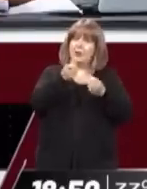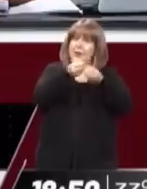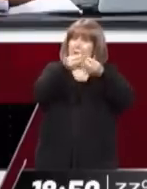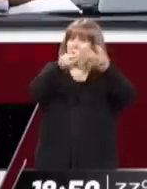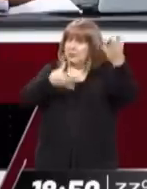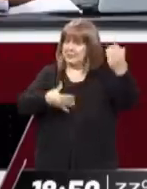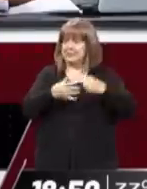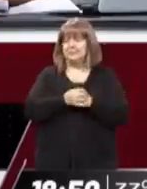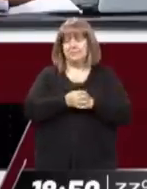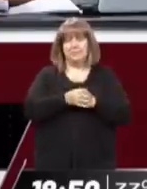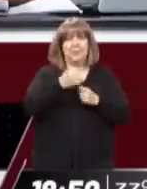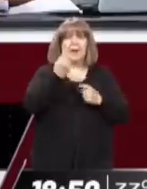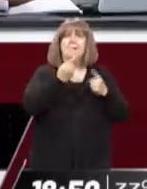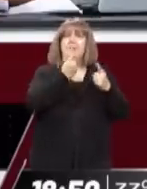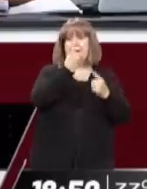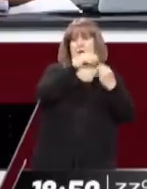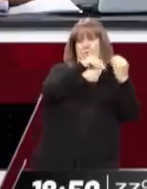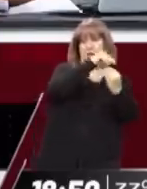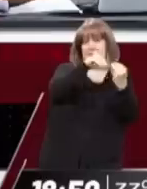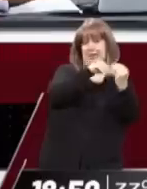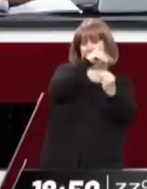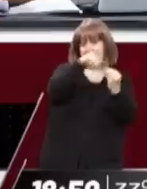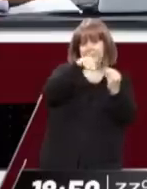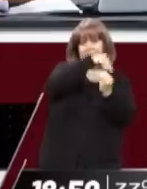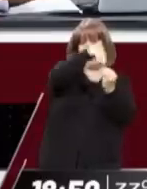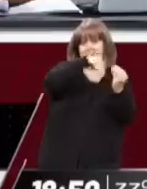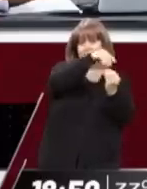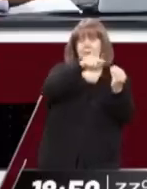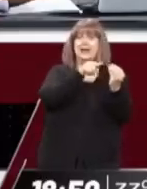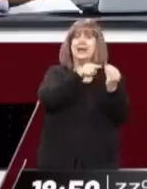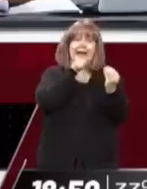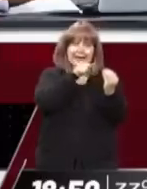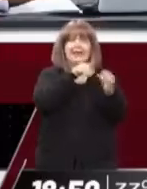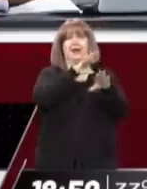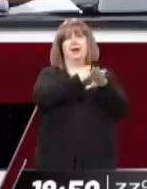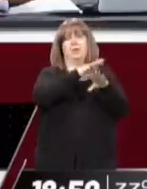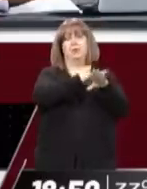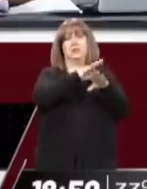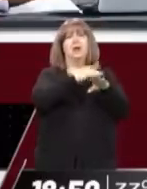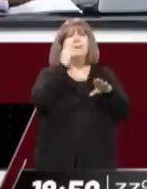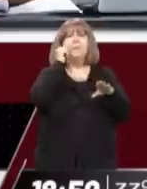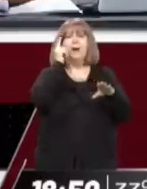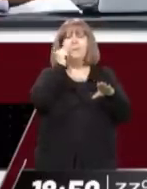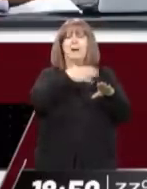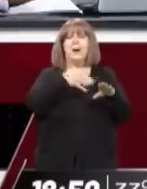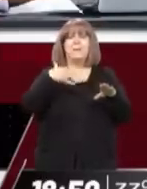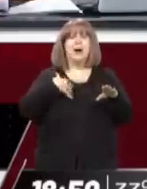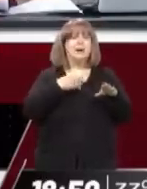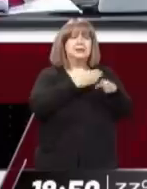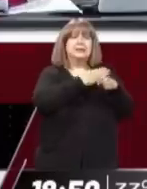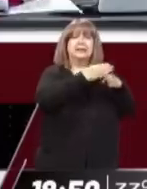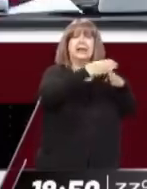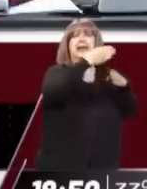Básicamente, por un lado tenemos la familia. La familia es la encargada, los padres son los encargados de poner los